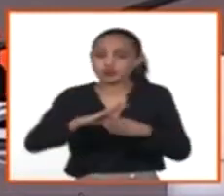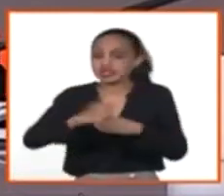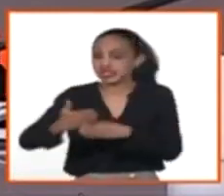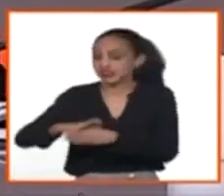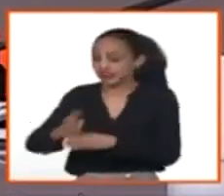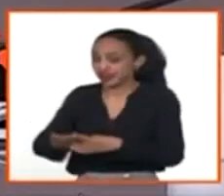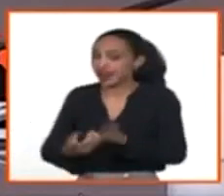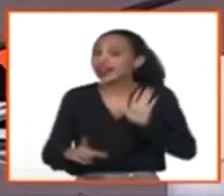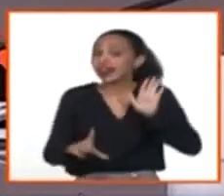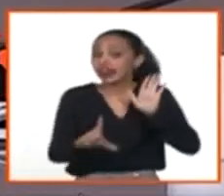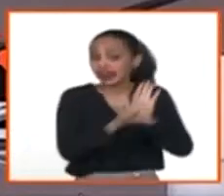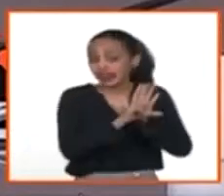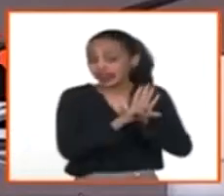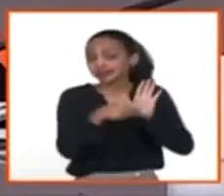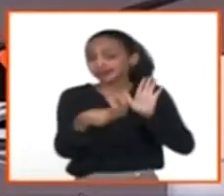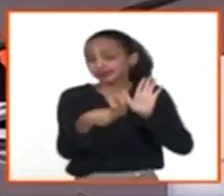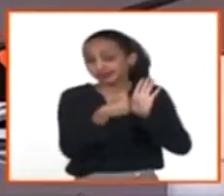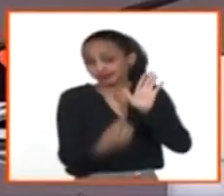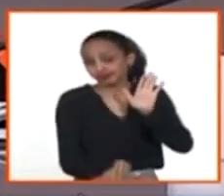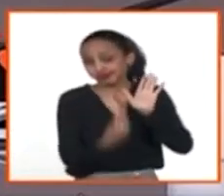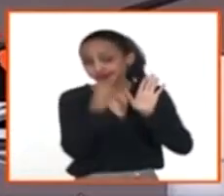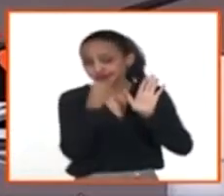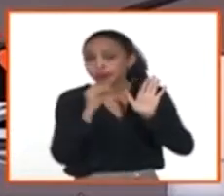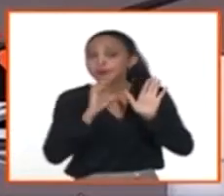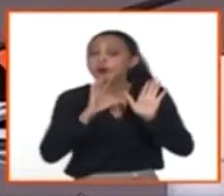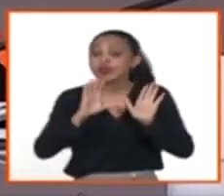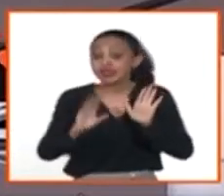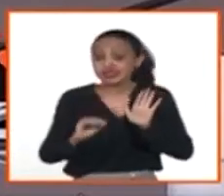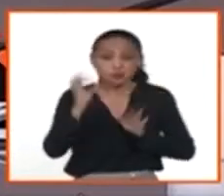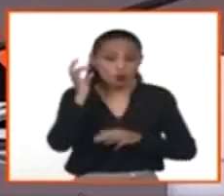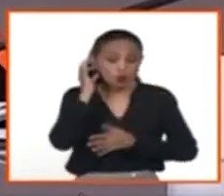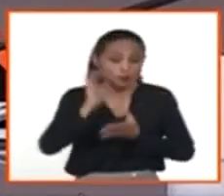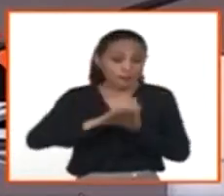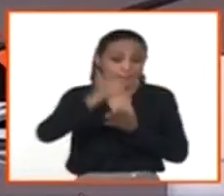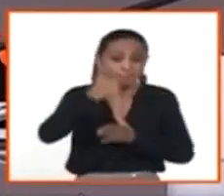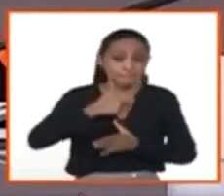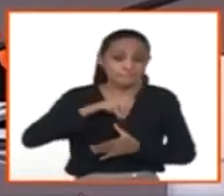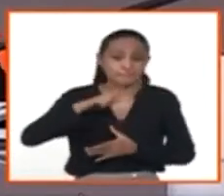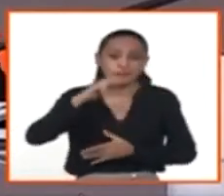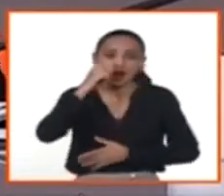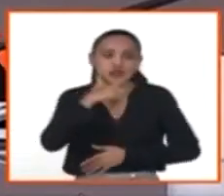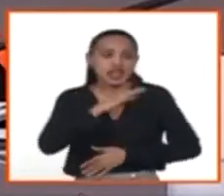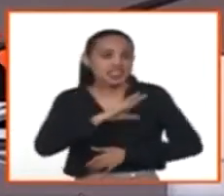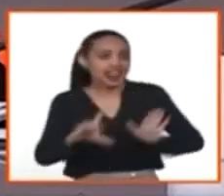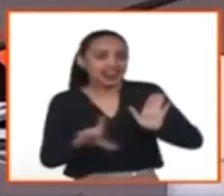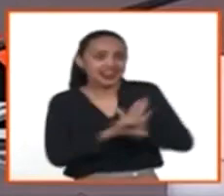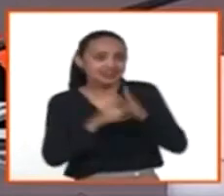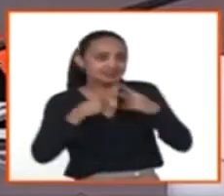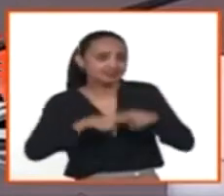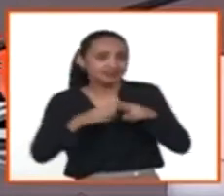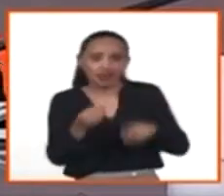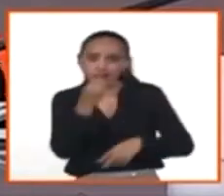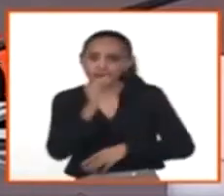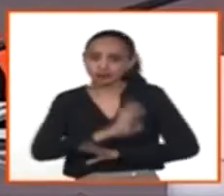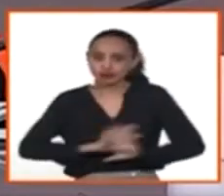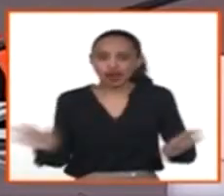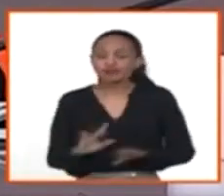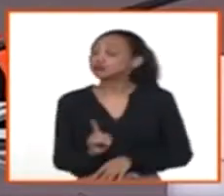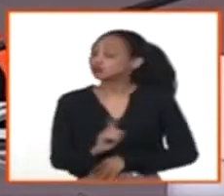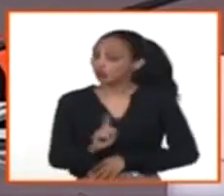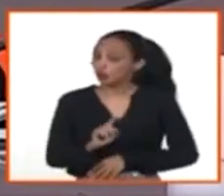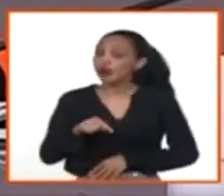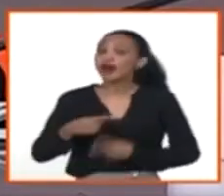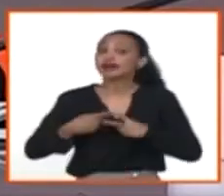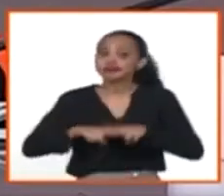esta, que, como decía Mayra, no es la que va a resolver el problema de los alimentos. Eso hay que resolverlo todos los días en la